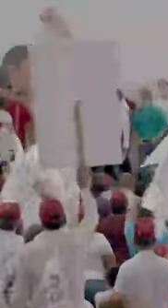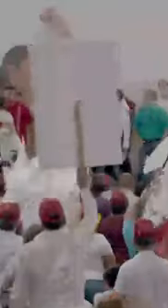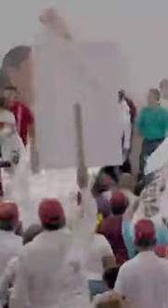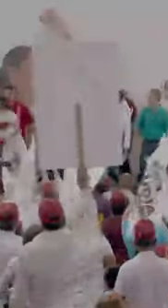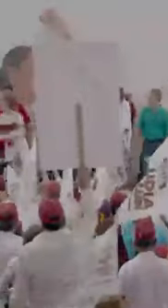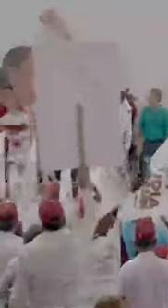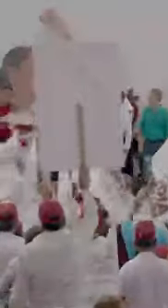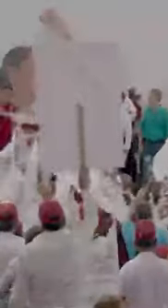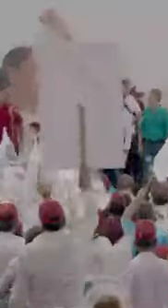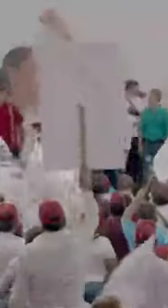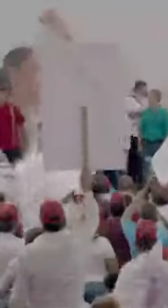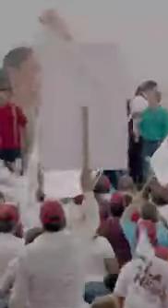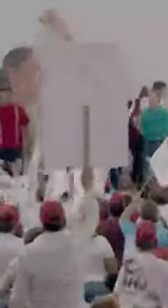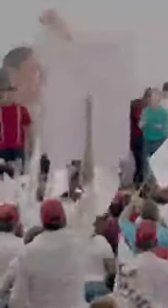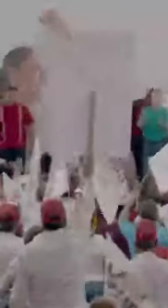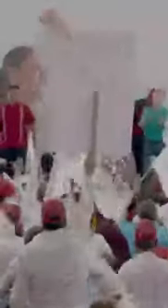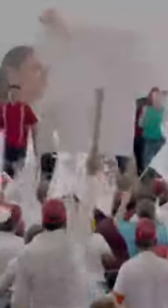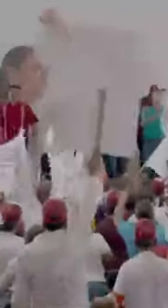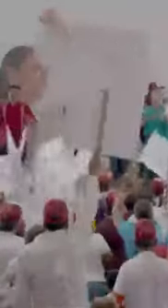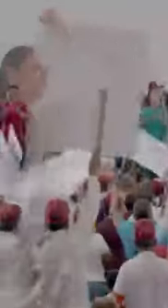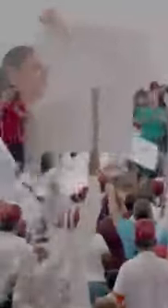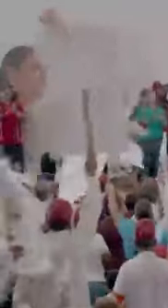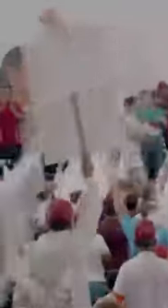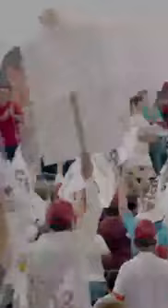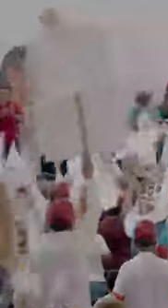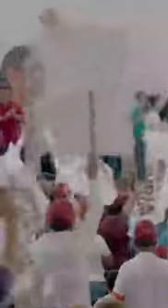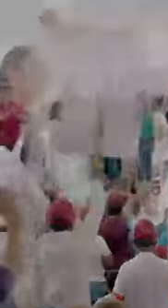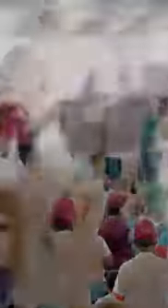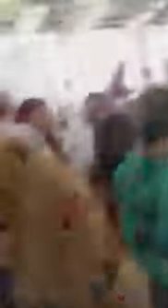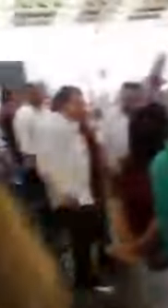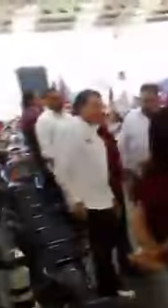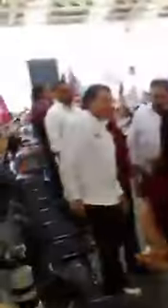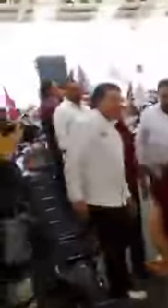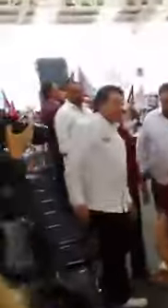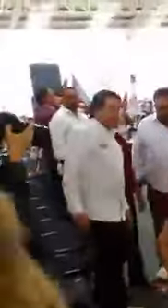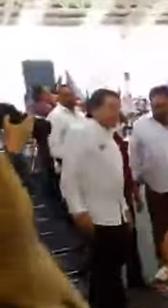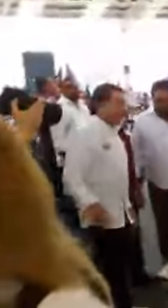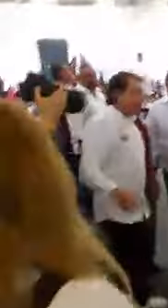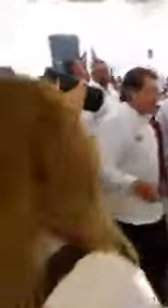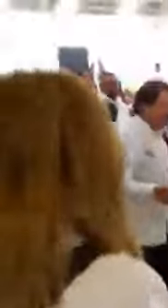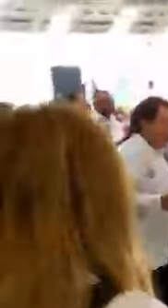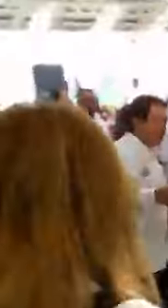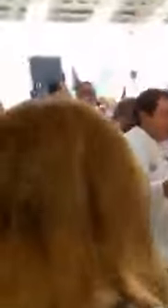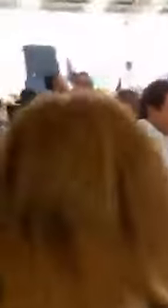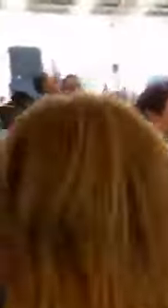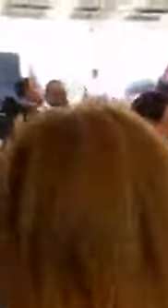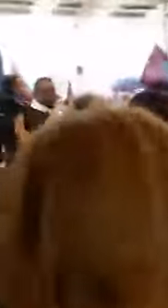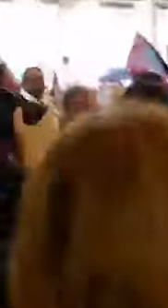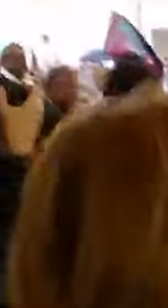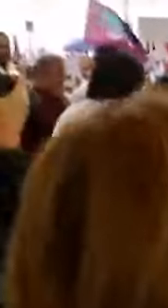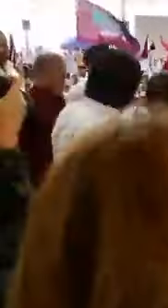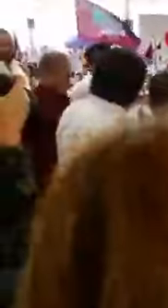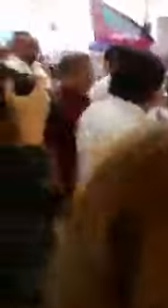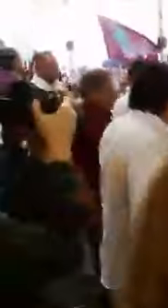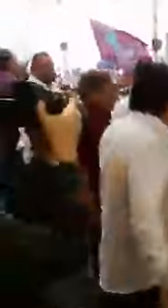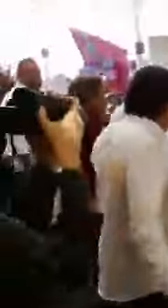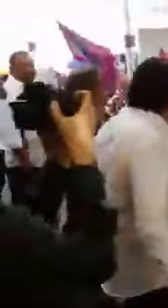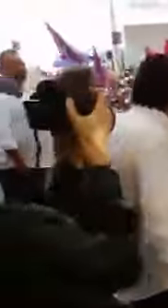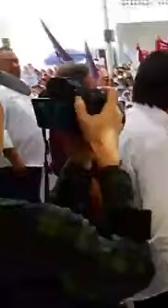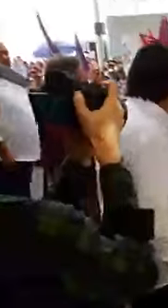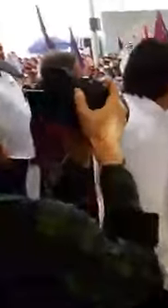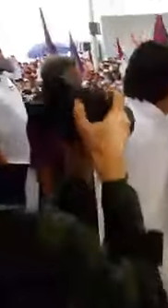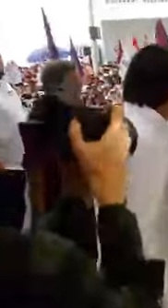del Comité Ejecutivo Estatal del Partido del Trabajo, Pepe Coutulec Pentello,